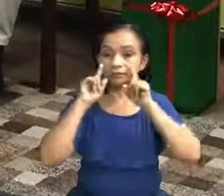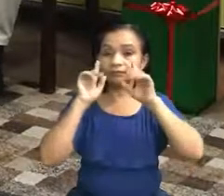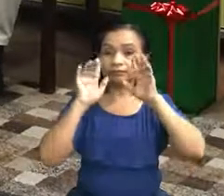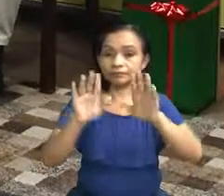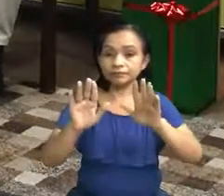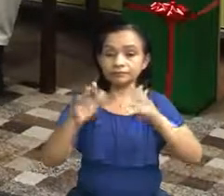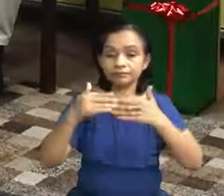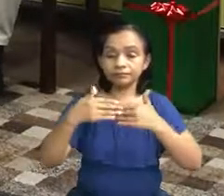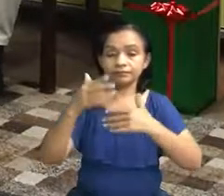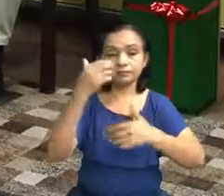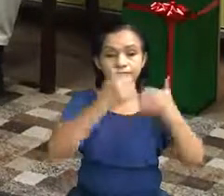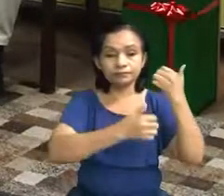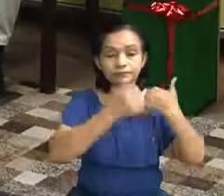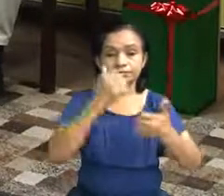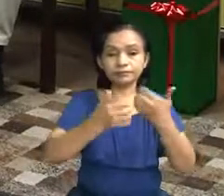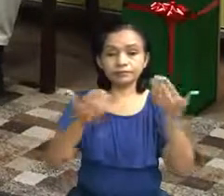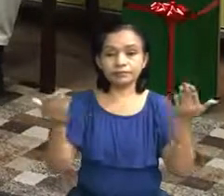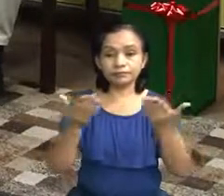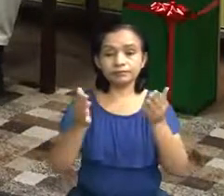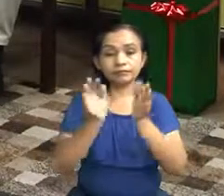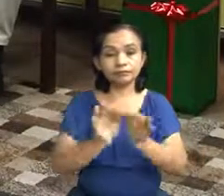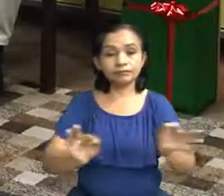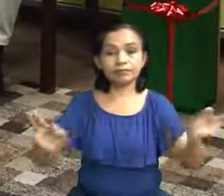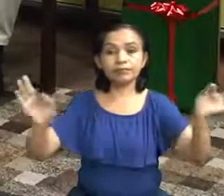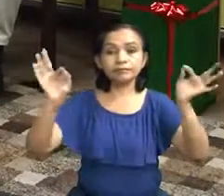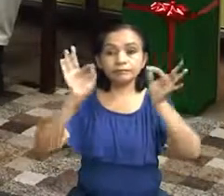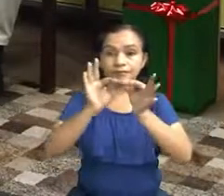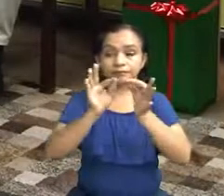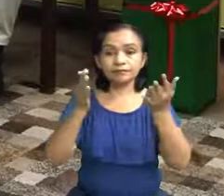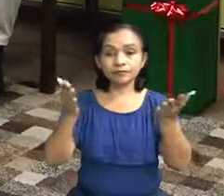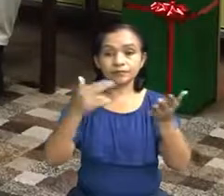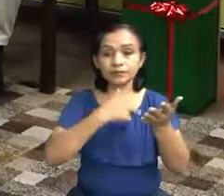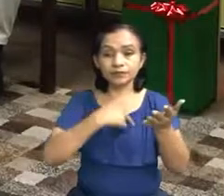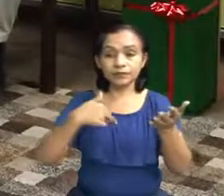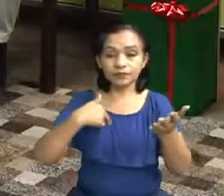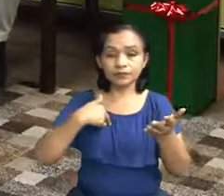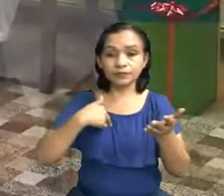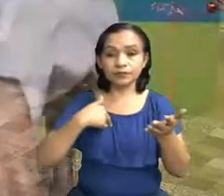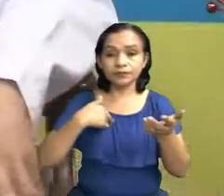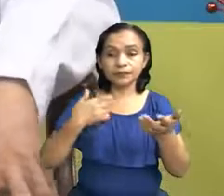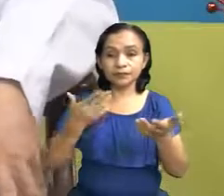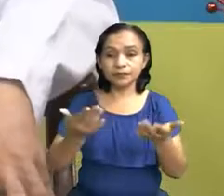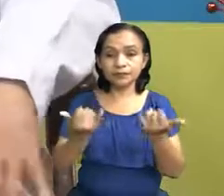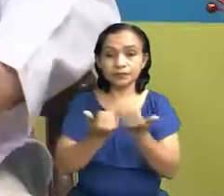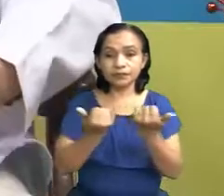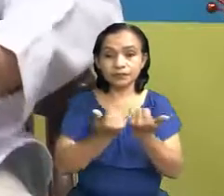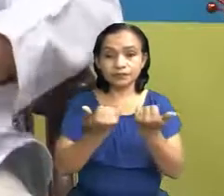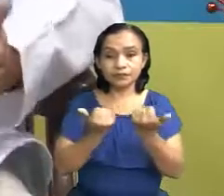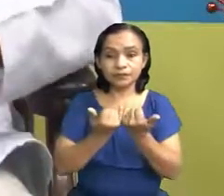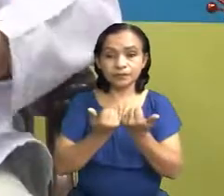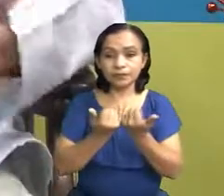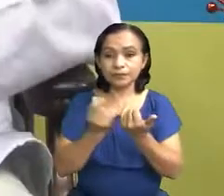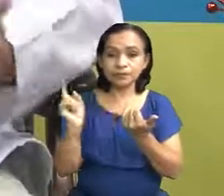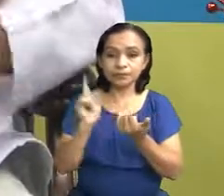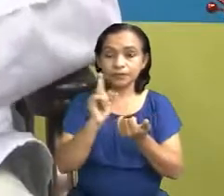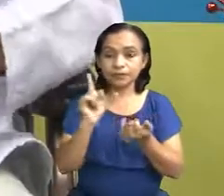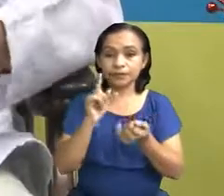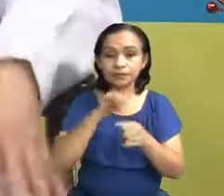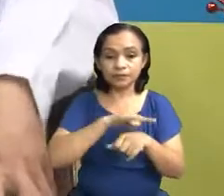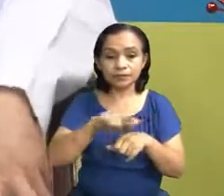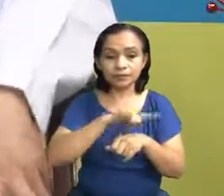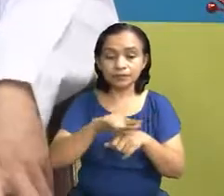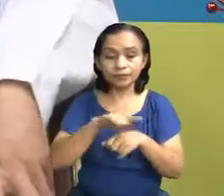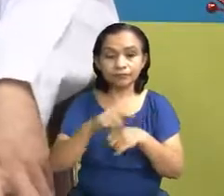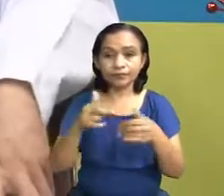Para evitar los accidentes de tránsito es lo ideal, pero a la par, pues, tener el soporte transfusional a mano y no estar buscando a la